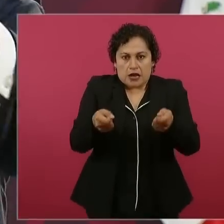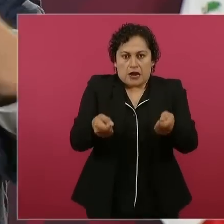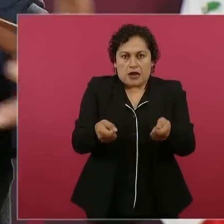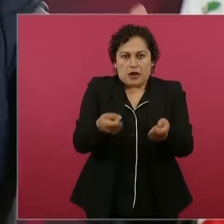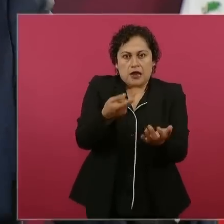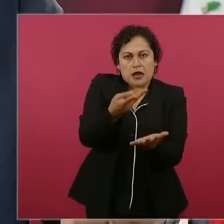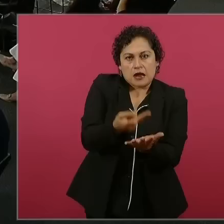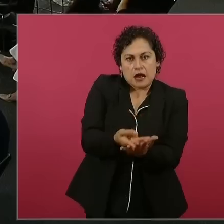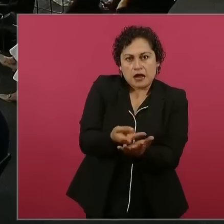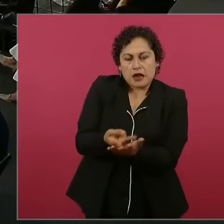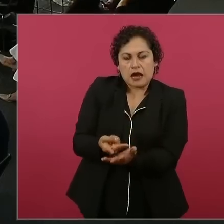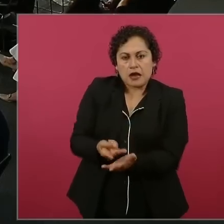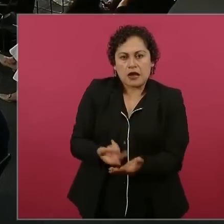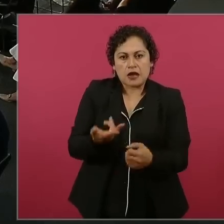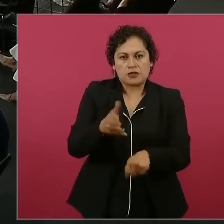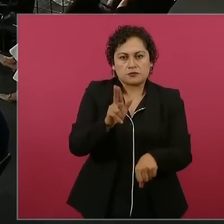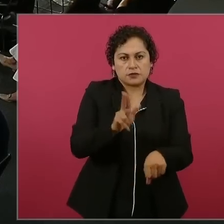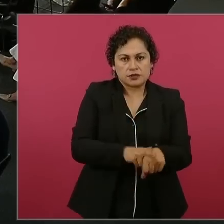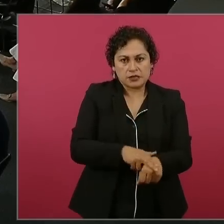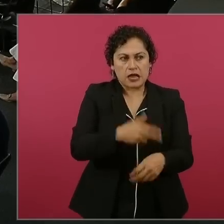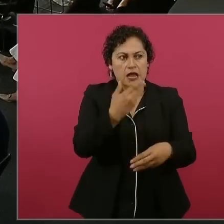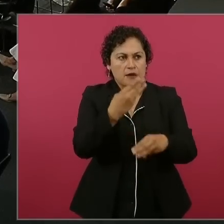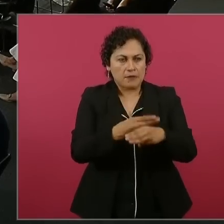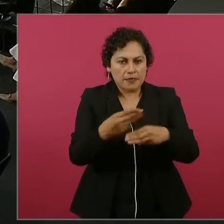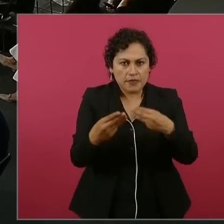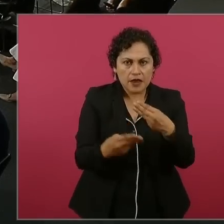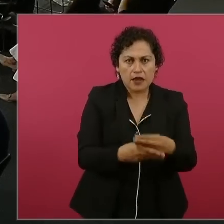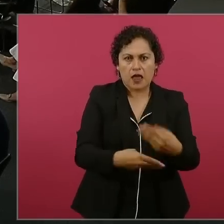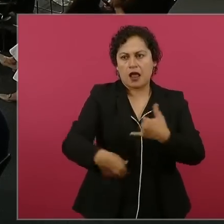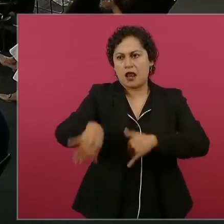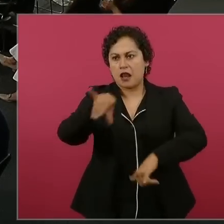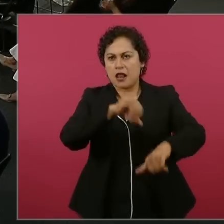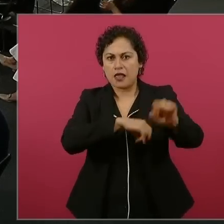los equipos, los laboratorios,